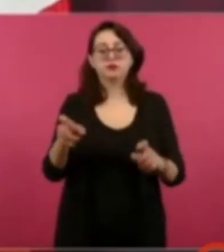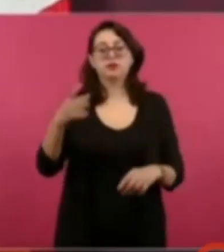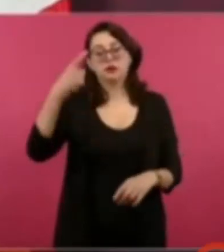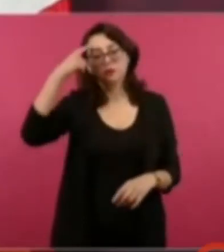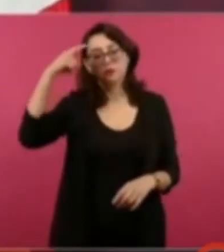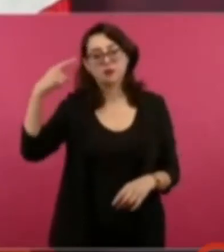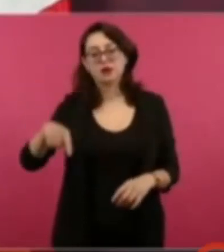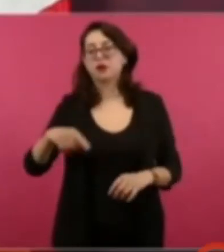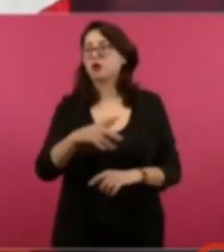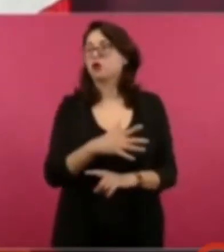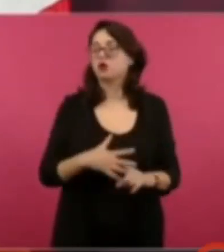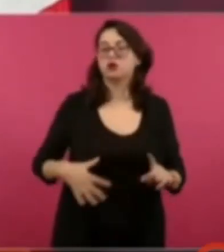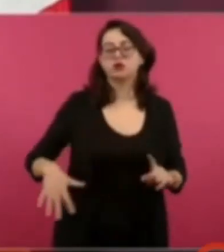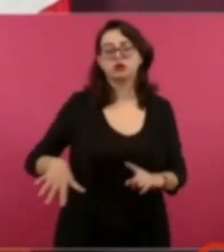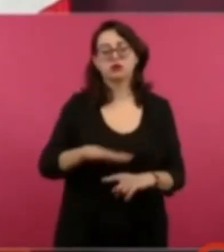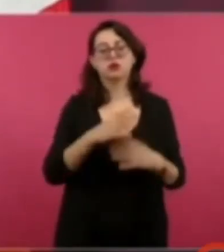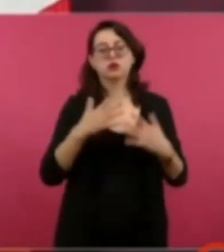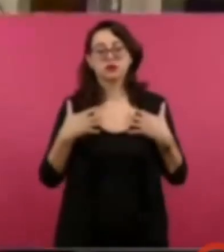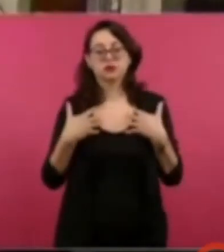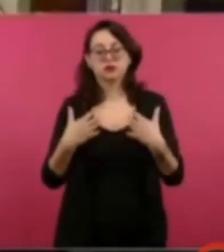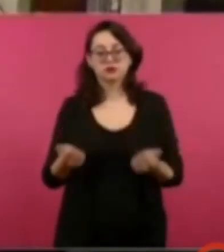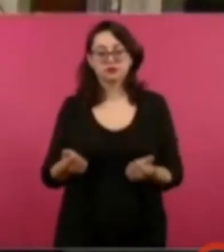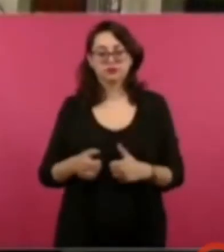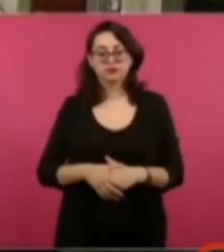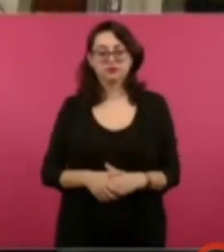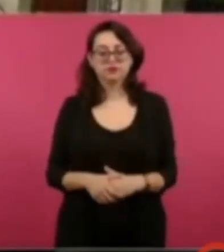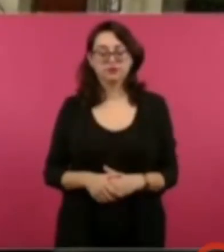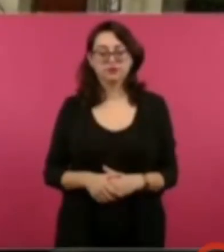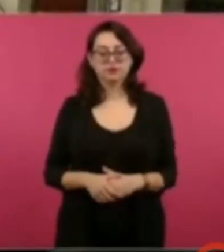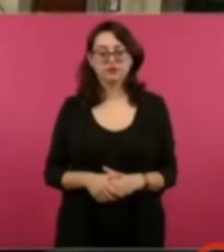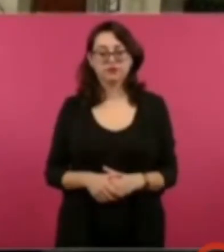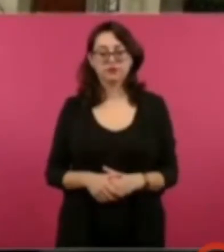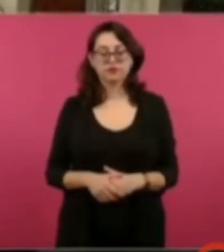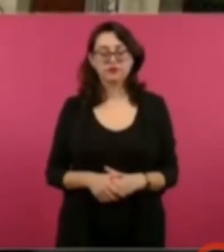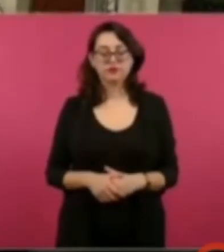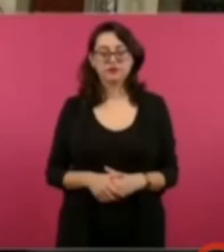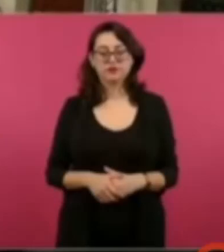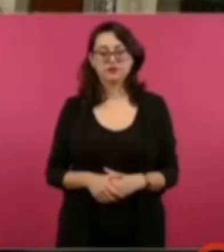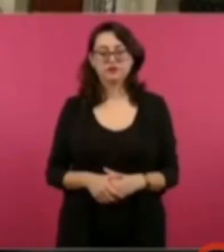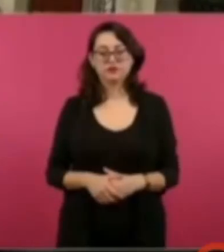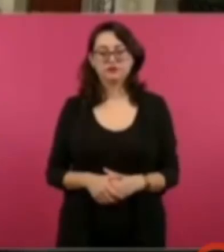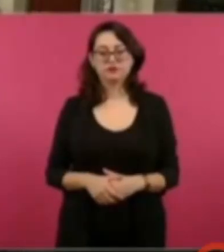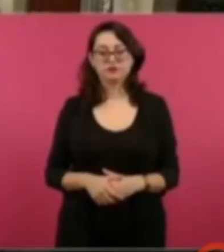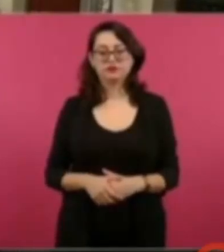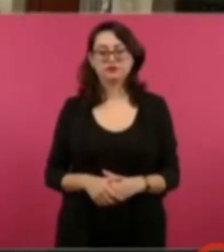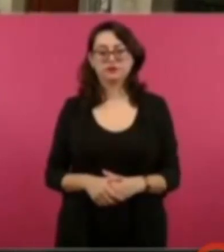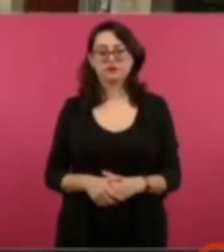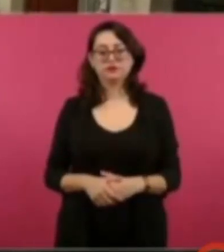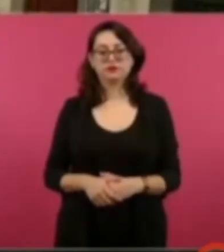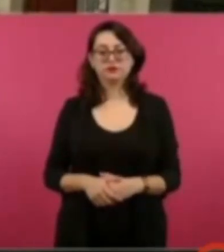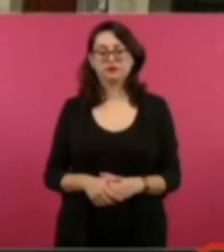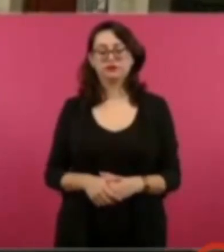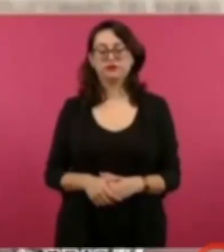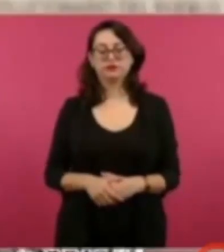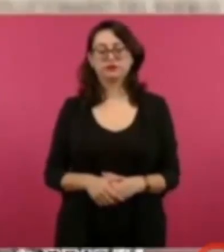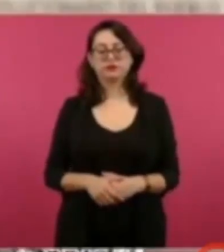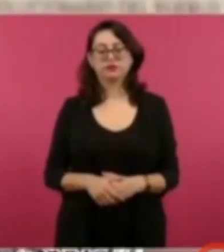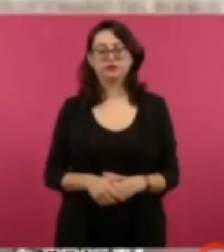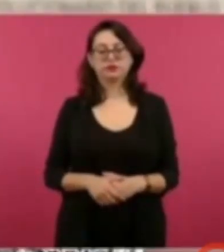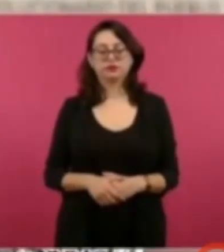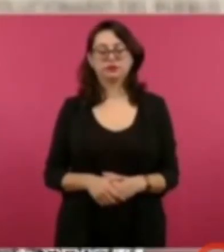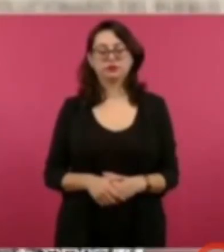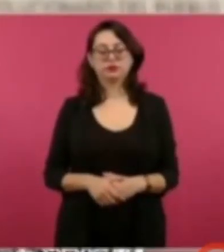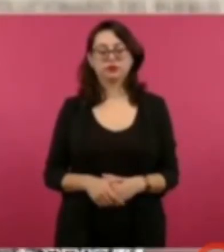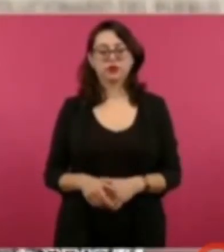a contextualizar qué hemos hecho, si funciona o no funciona nuestra